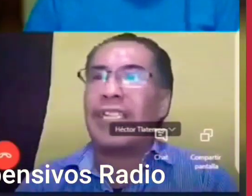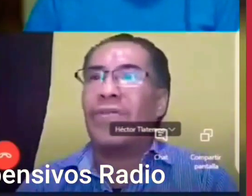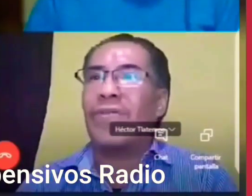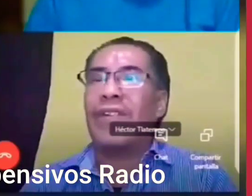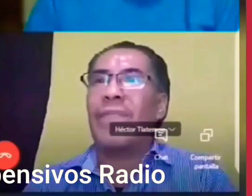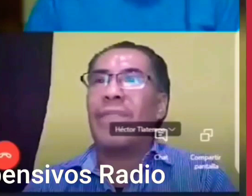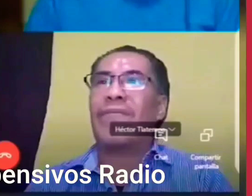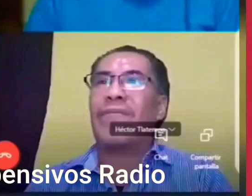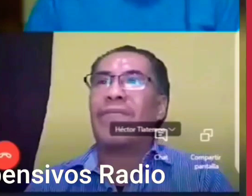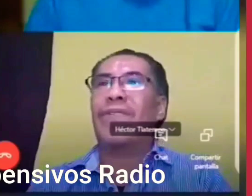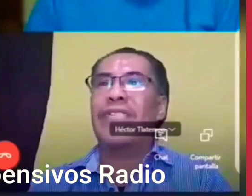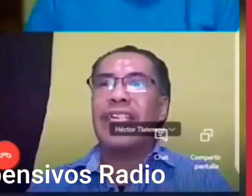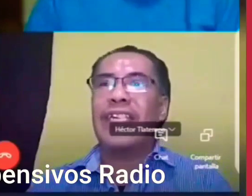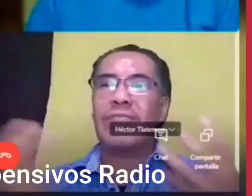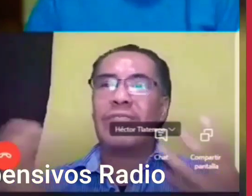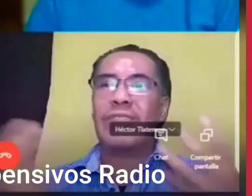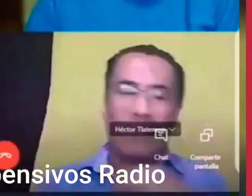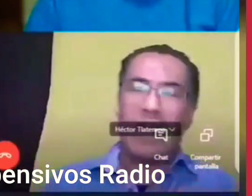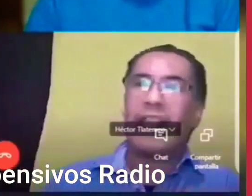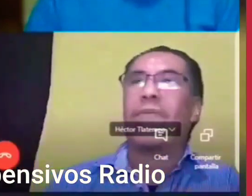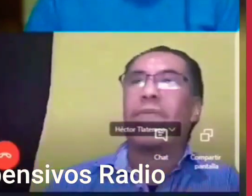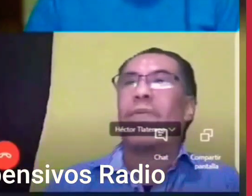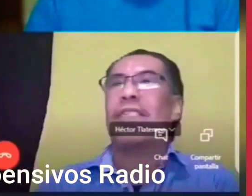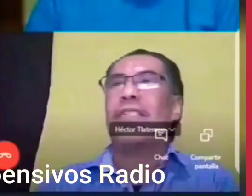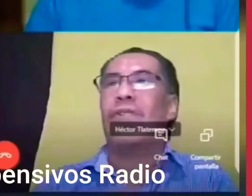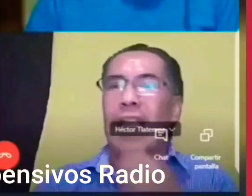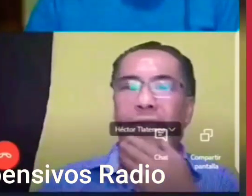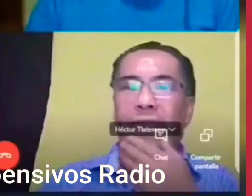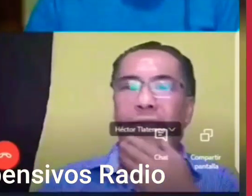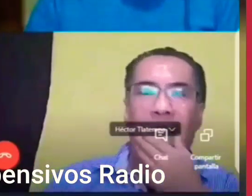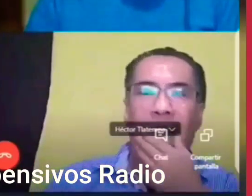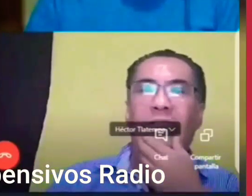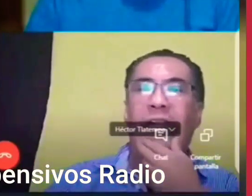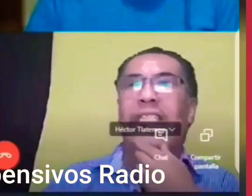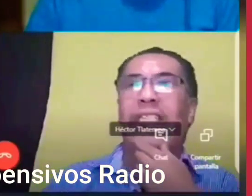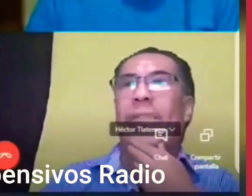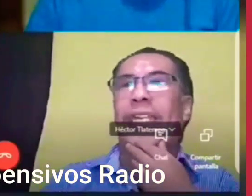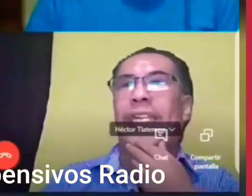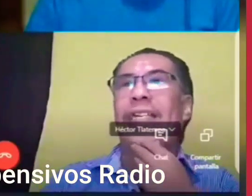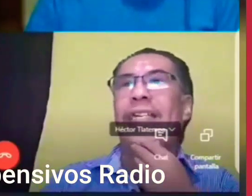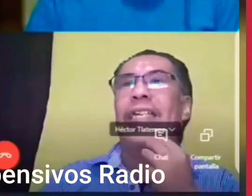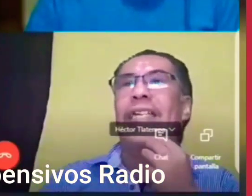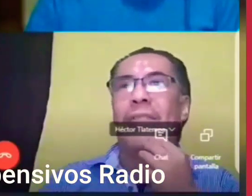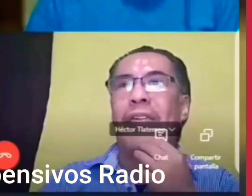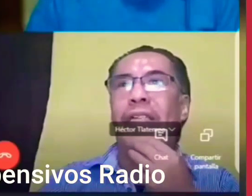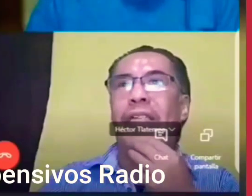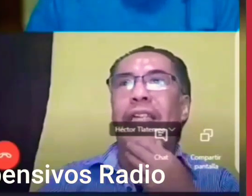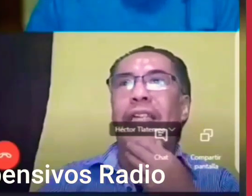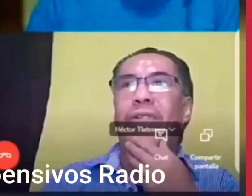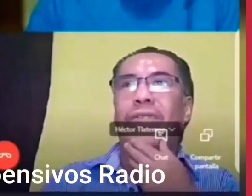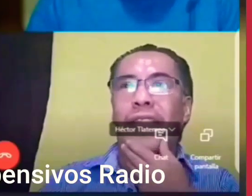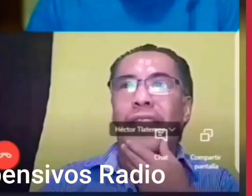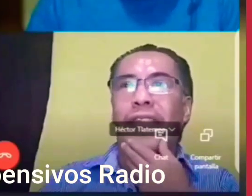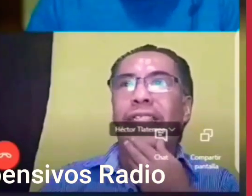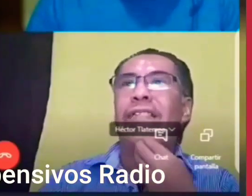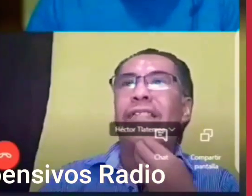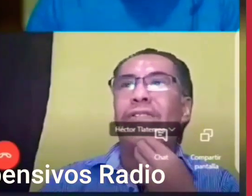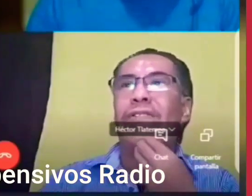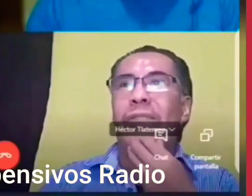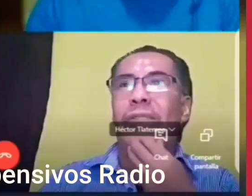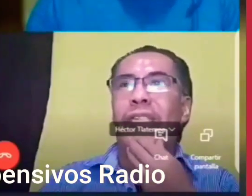la mano a nosotros y es mutuo. Hay que promover esto. Gracias a los Tacos Santa María y también gracias a todos ustedes. Les